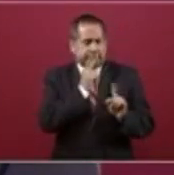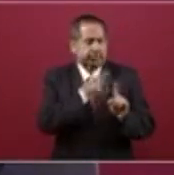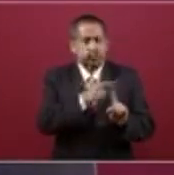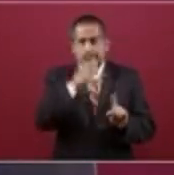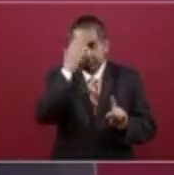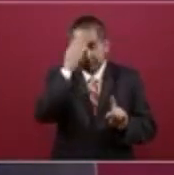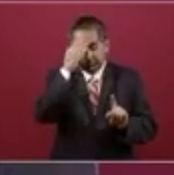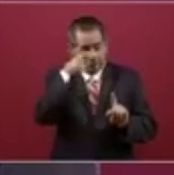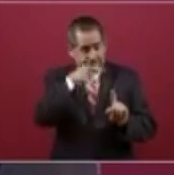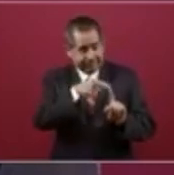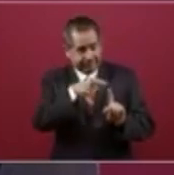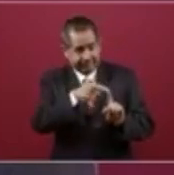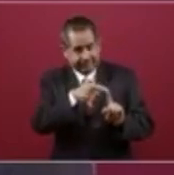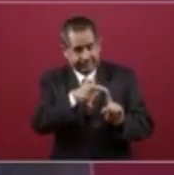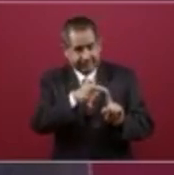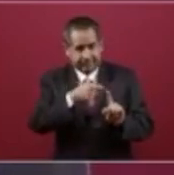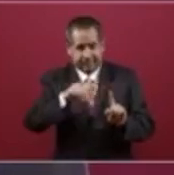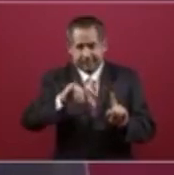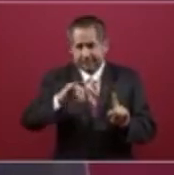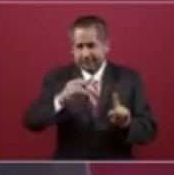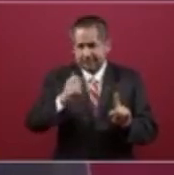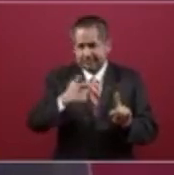Conozco a Miguel,